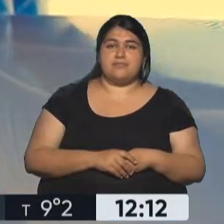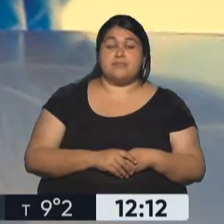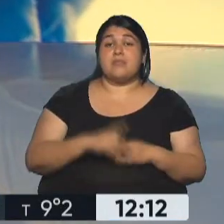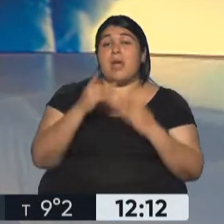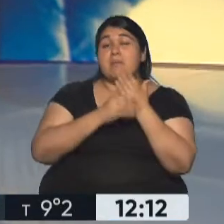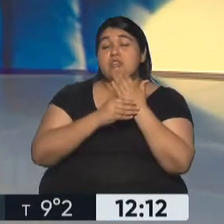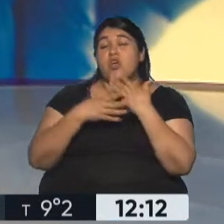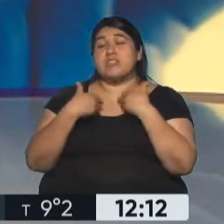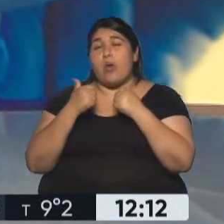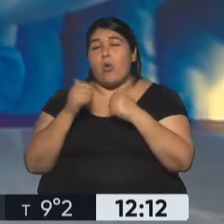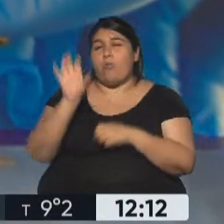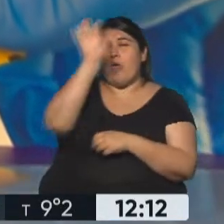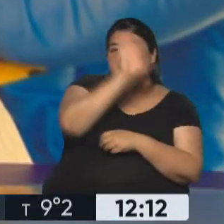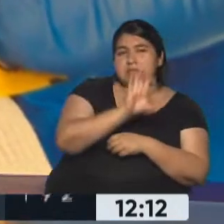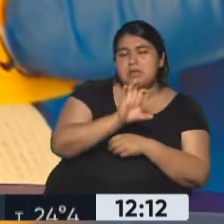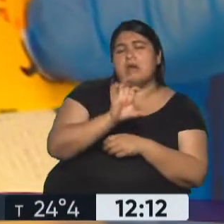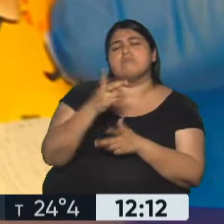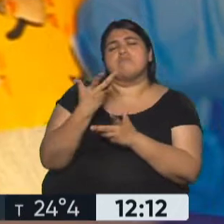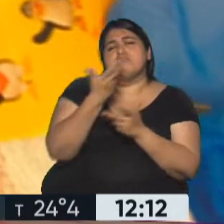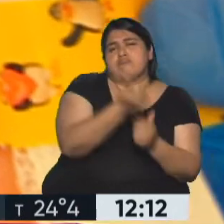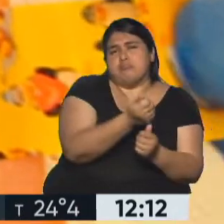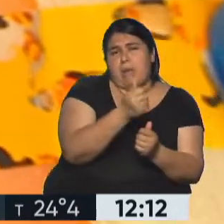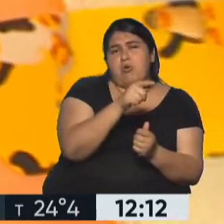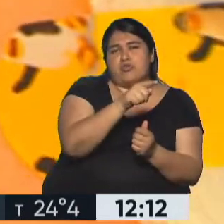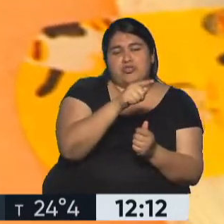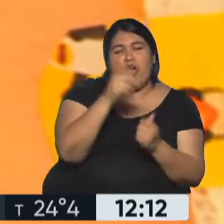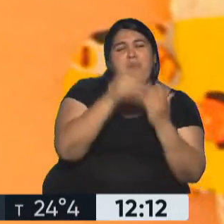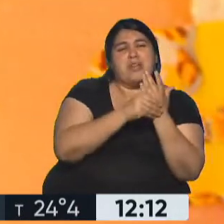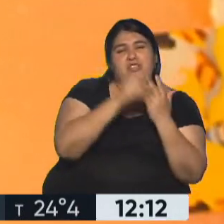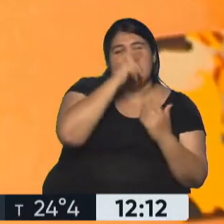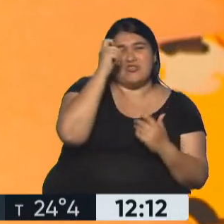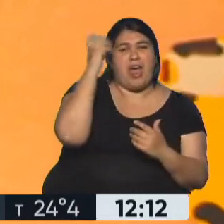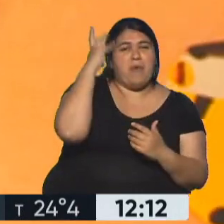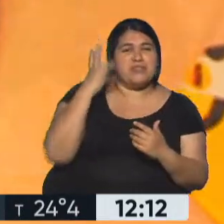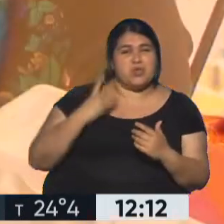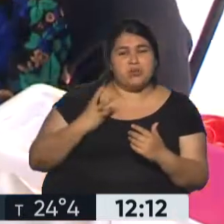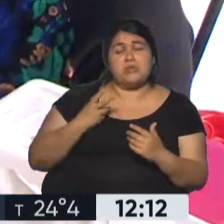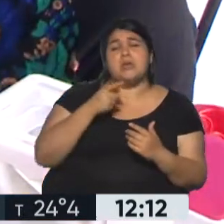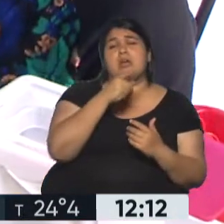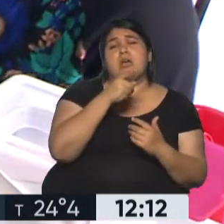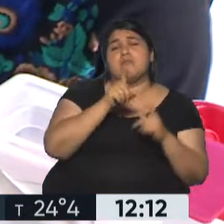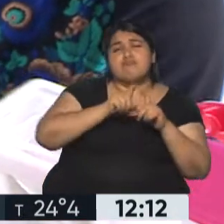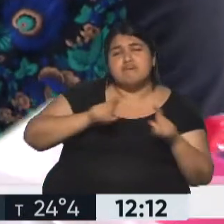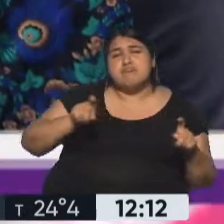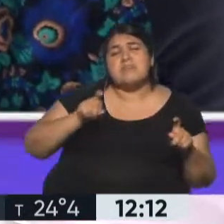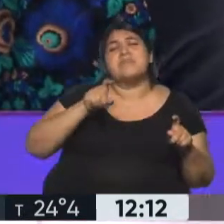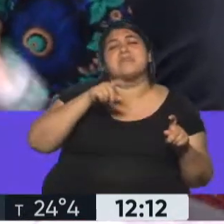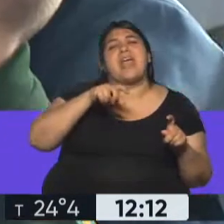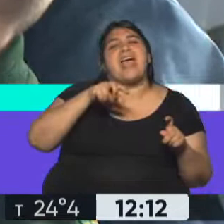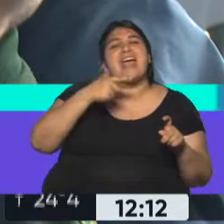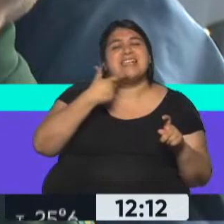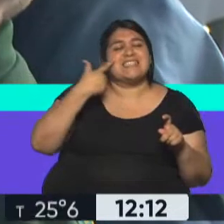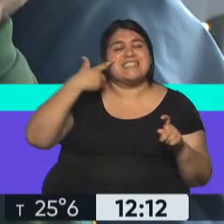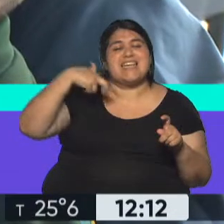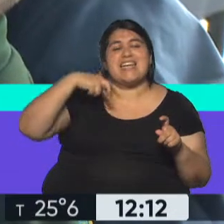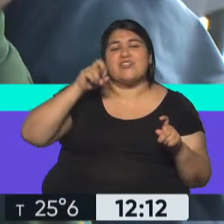ministros de salud de las provincias respaldaron al titular de la cartera a nivel nacional, estamos hablando de Carla Bisotti, por la vacunación con Sinopharm a los menores entre 3